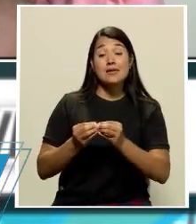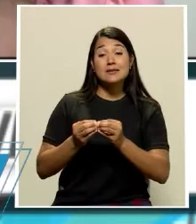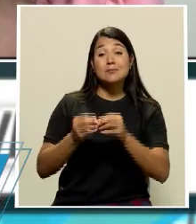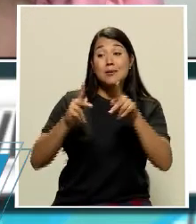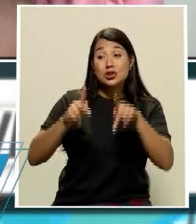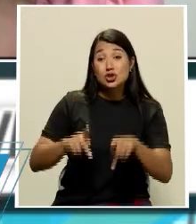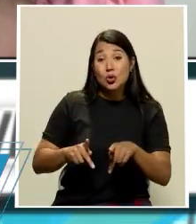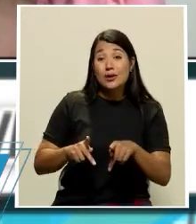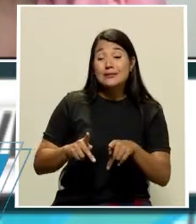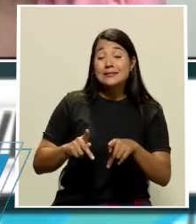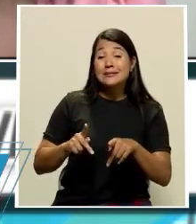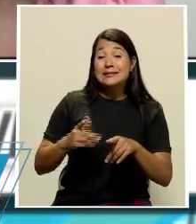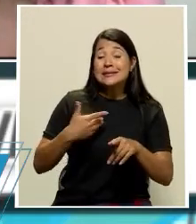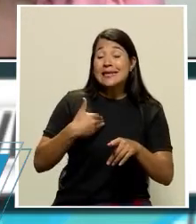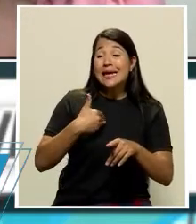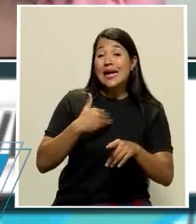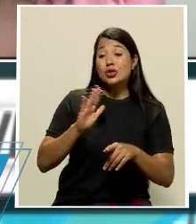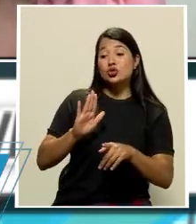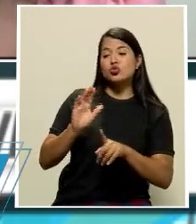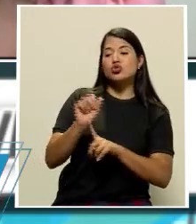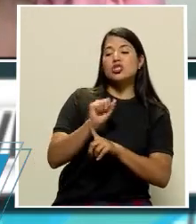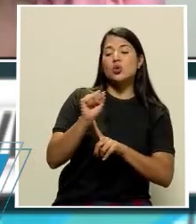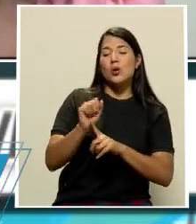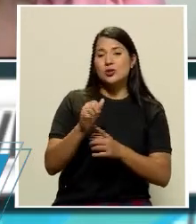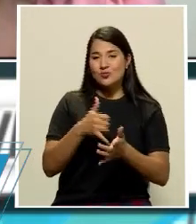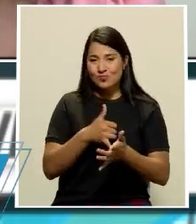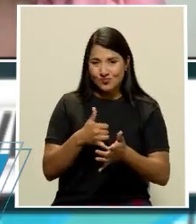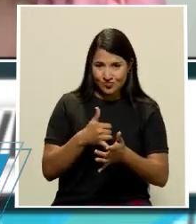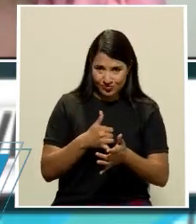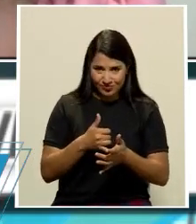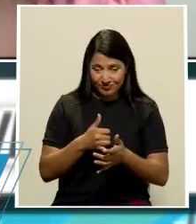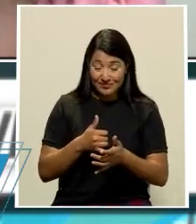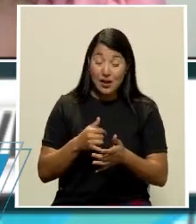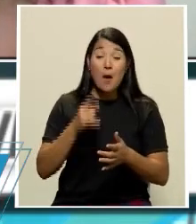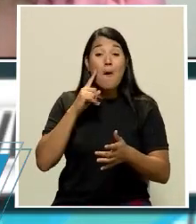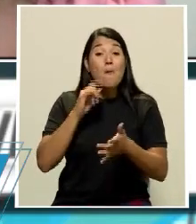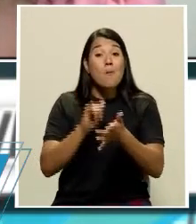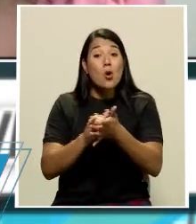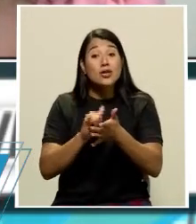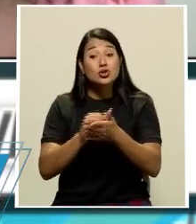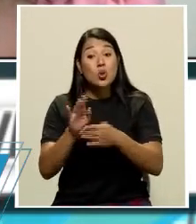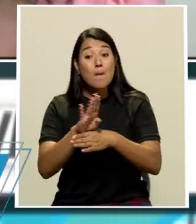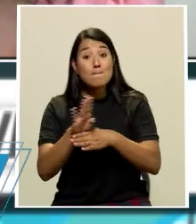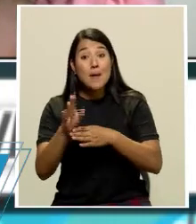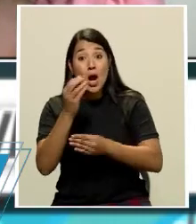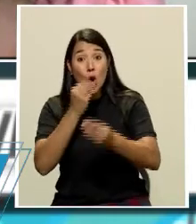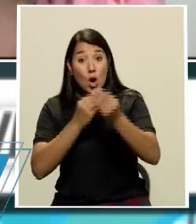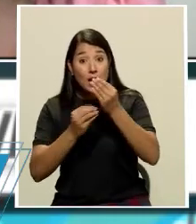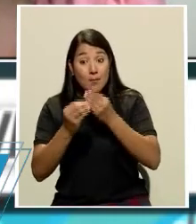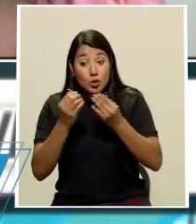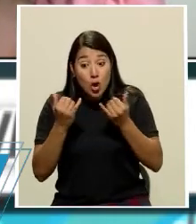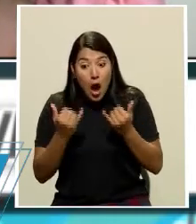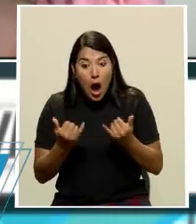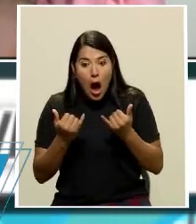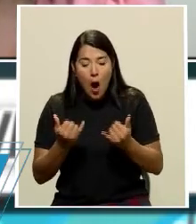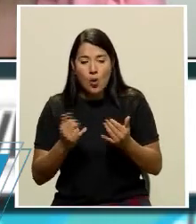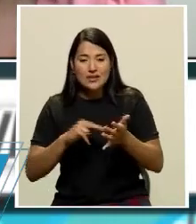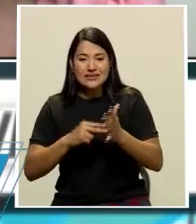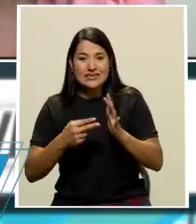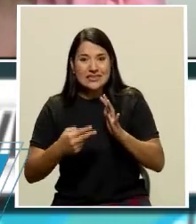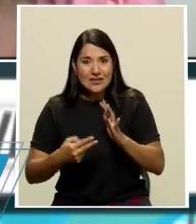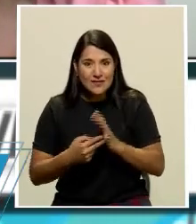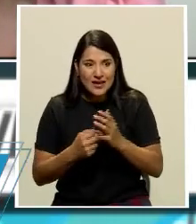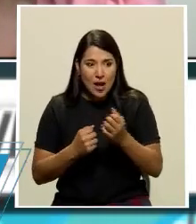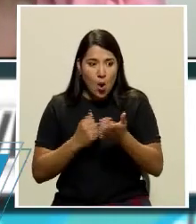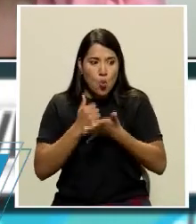de vulnerabilidad. Y es por eso que los bancos de alimentos se convierten en una respuesta solidaria